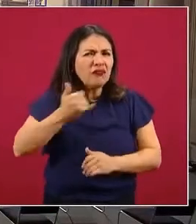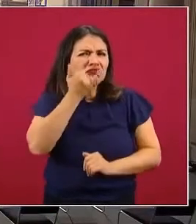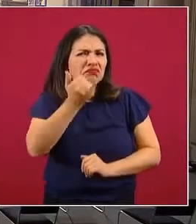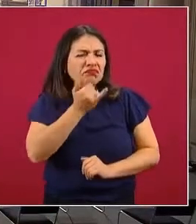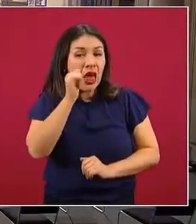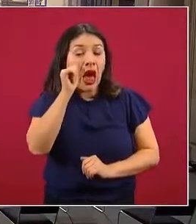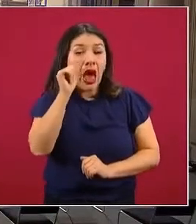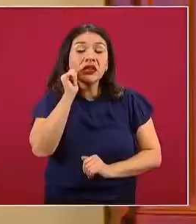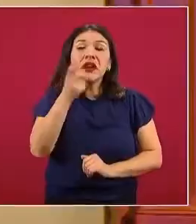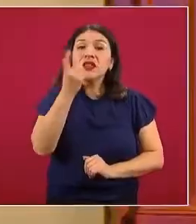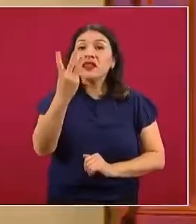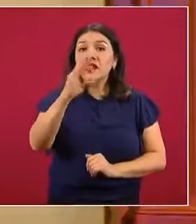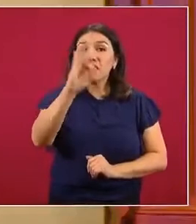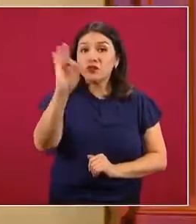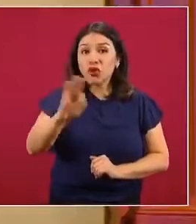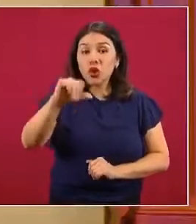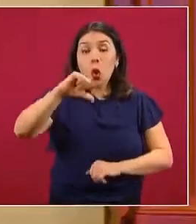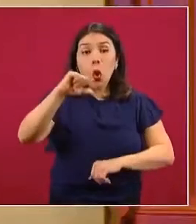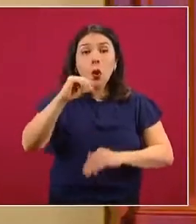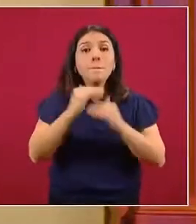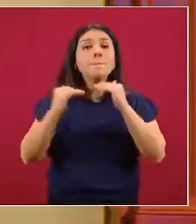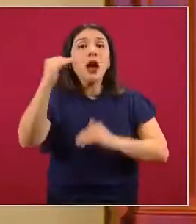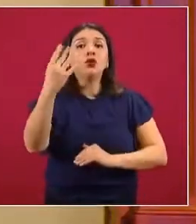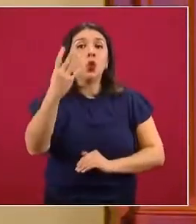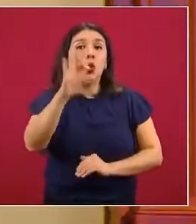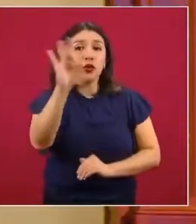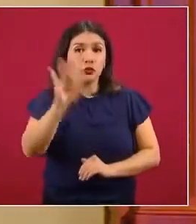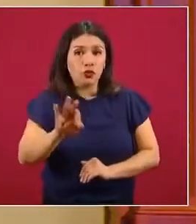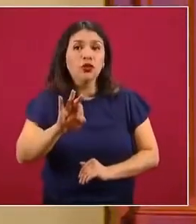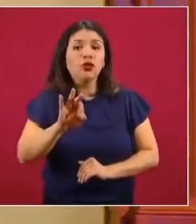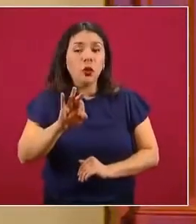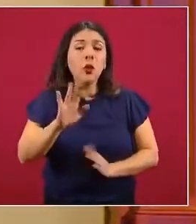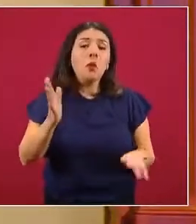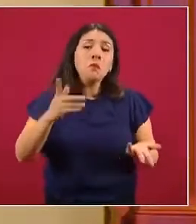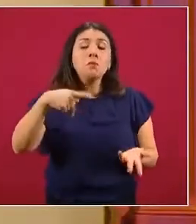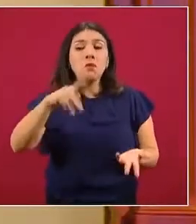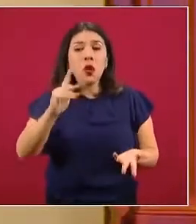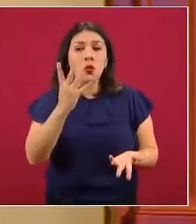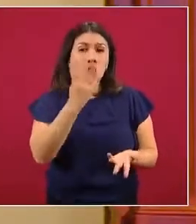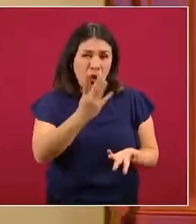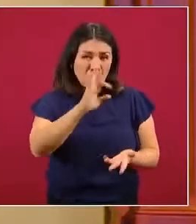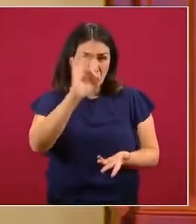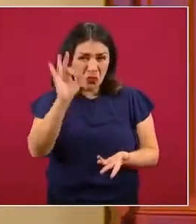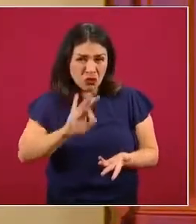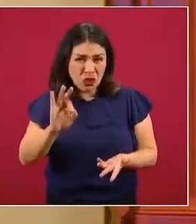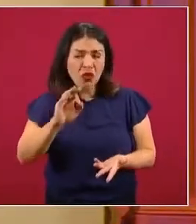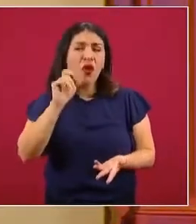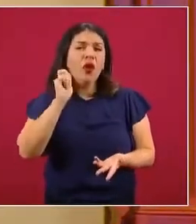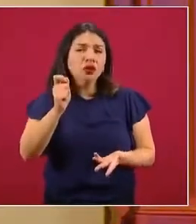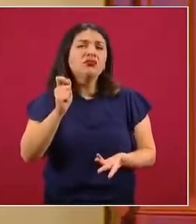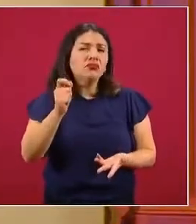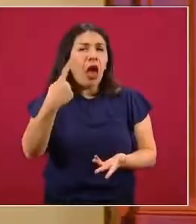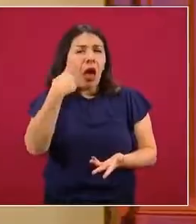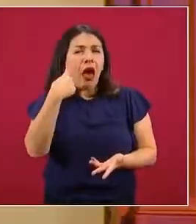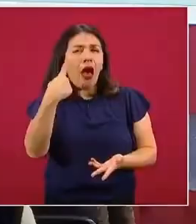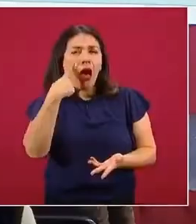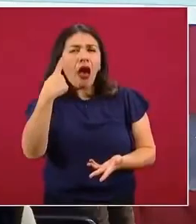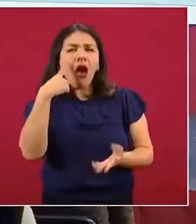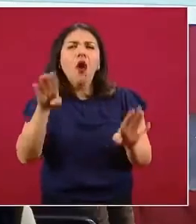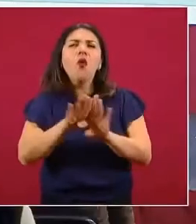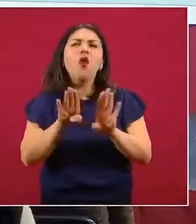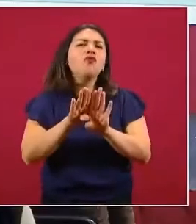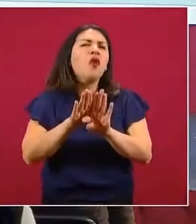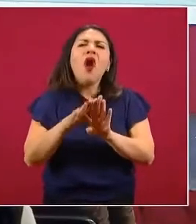toda la semana en 3%, hoy día sube a un 4%, sin embargo 4 2% ha sido prácticamente